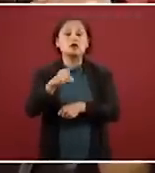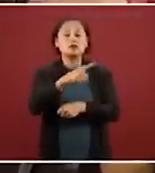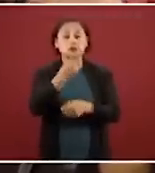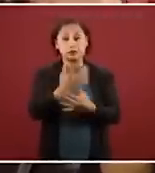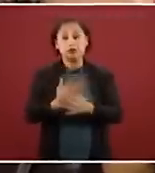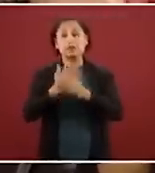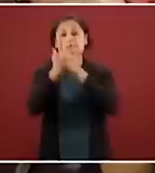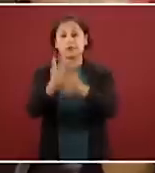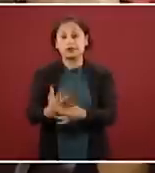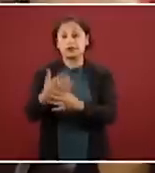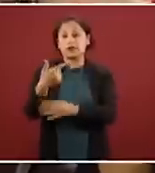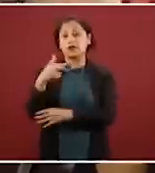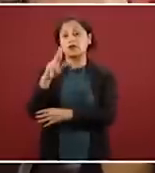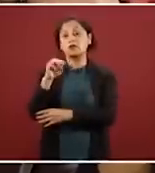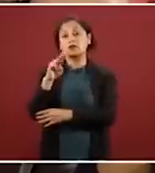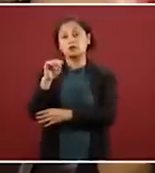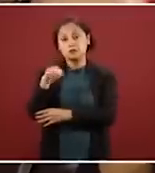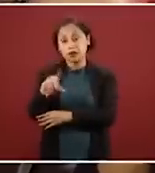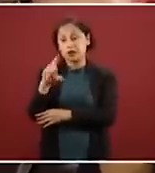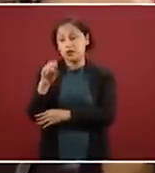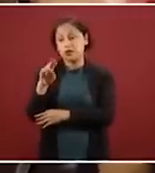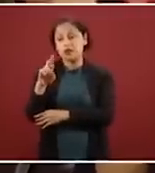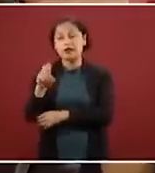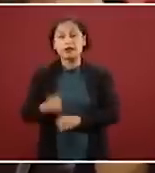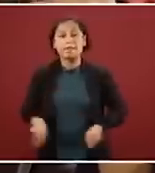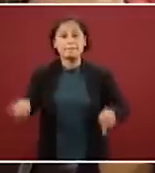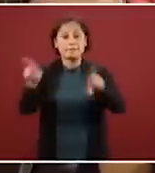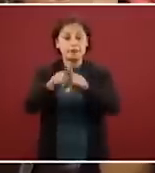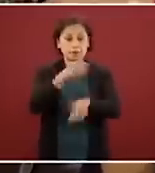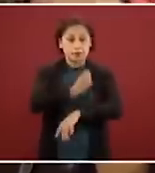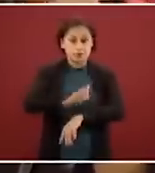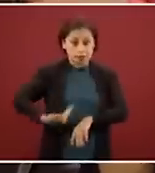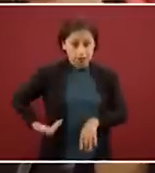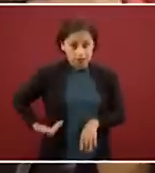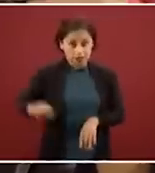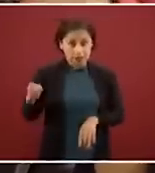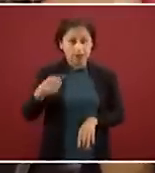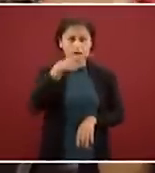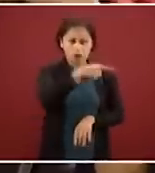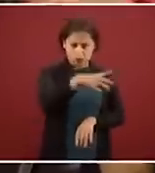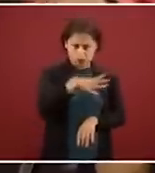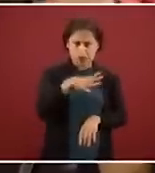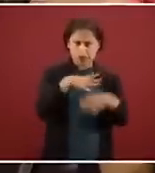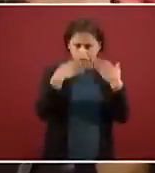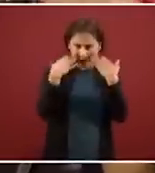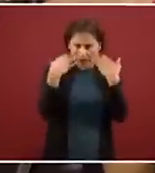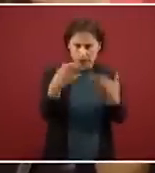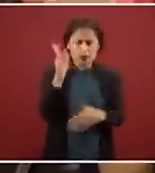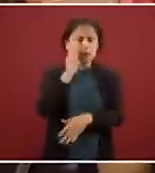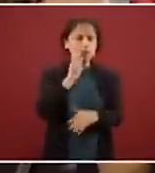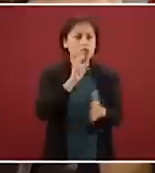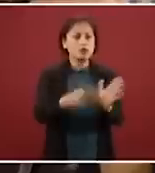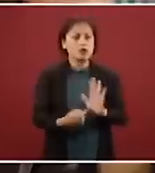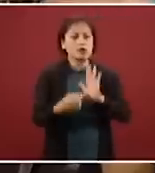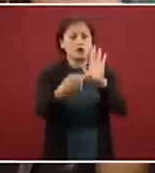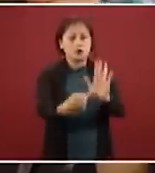el presidente. No sé si usted, si la actual administración cuenta con pruebas ya que se puedan aportar, que vinculen